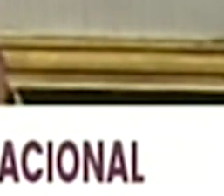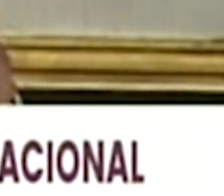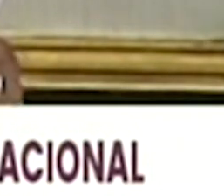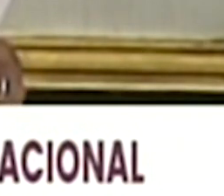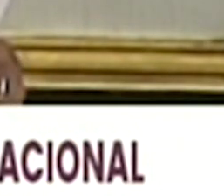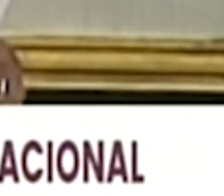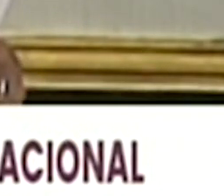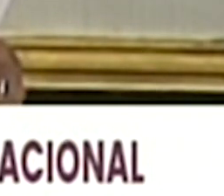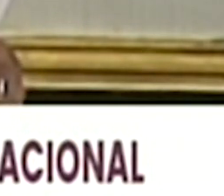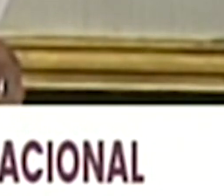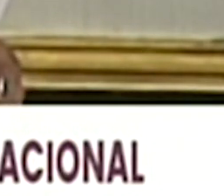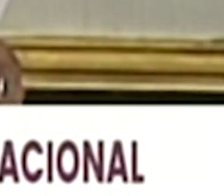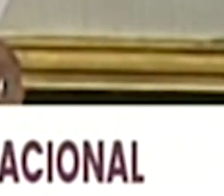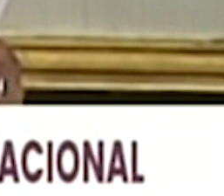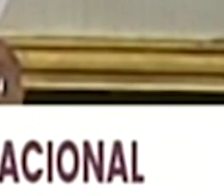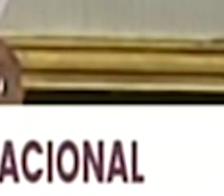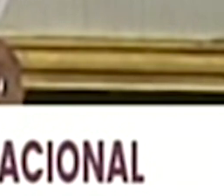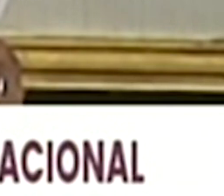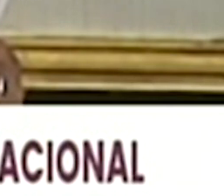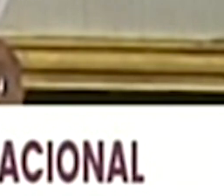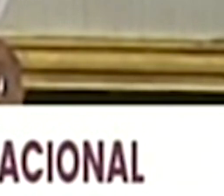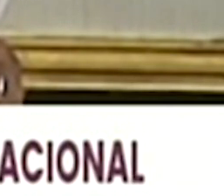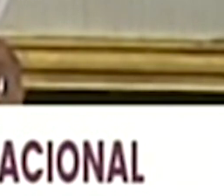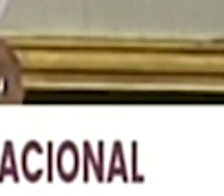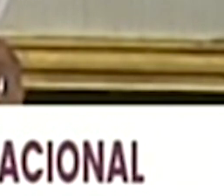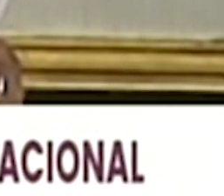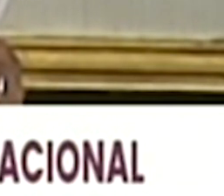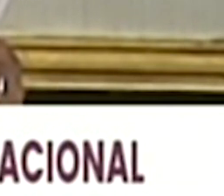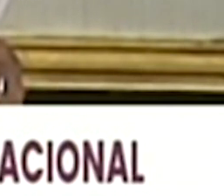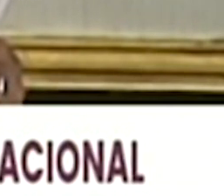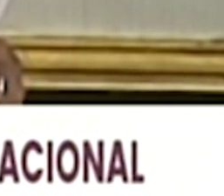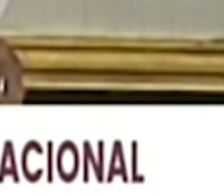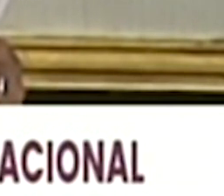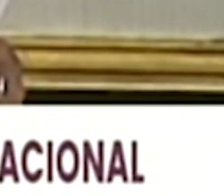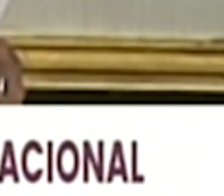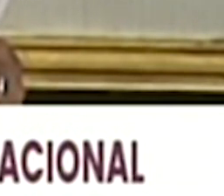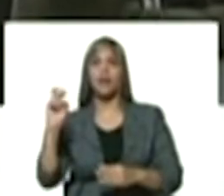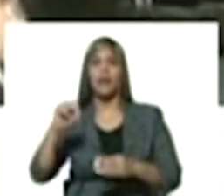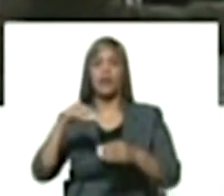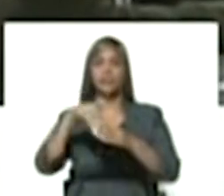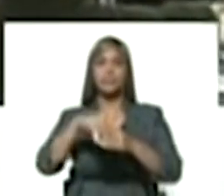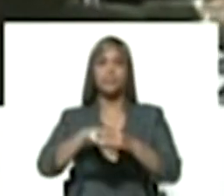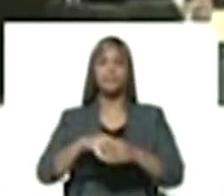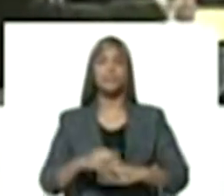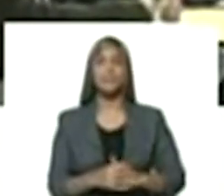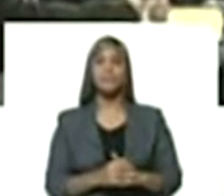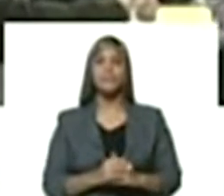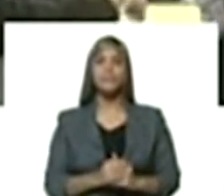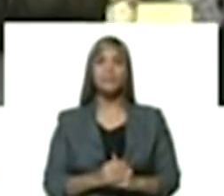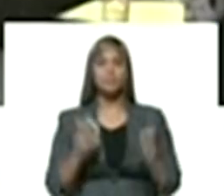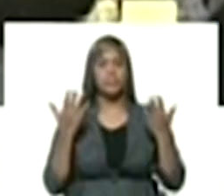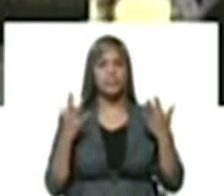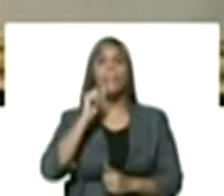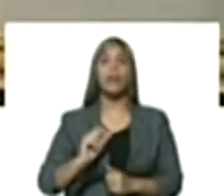los cinco rectores principales del cn para el período 2021 2028 el tema fue un punto álgido en los